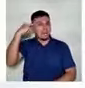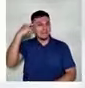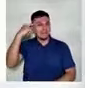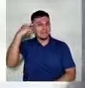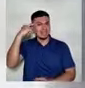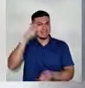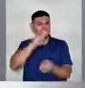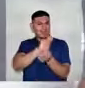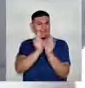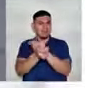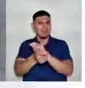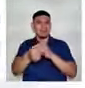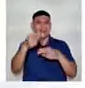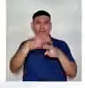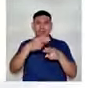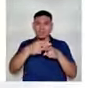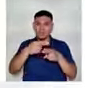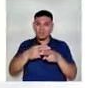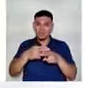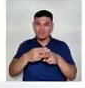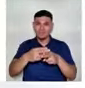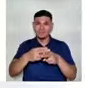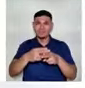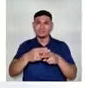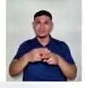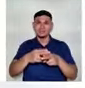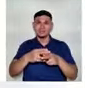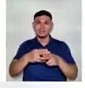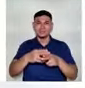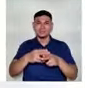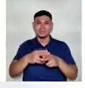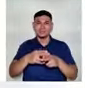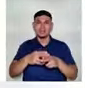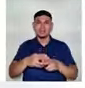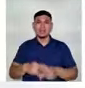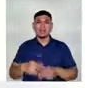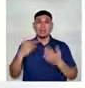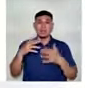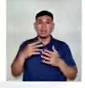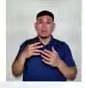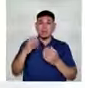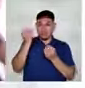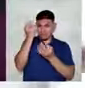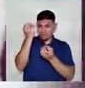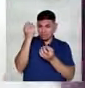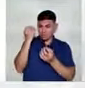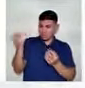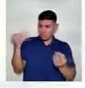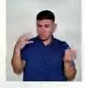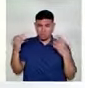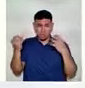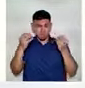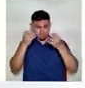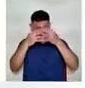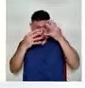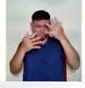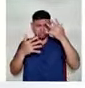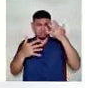Sánchez. He recibido un sinnúmero de informaciones, un sinnúmero de